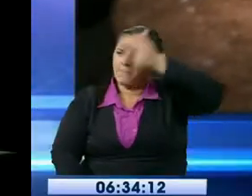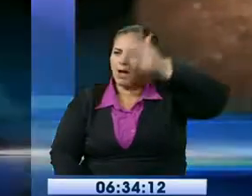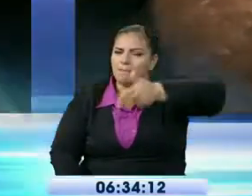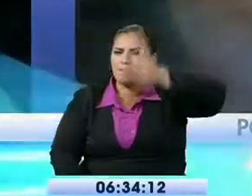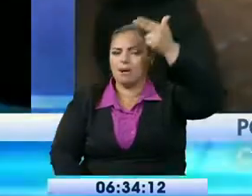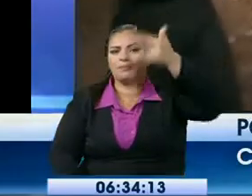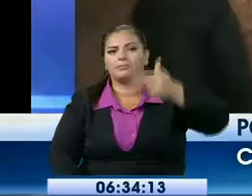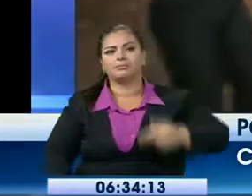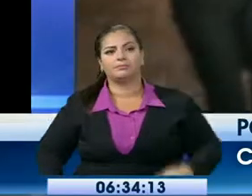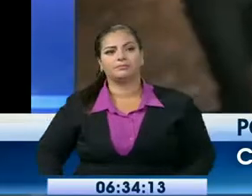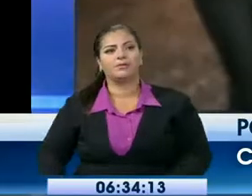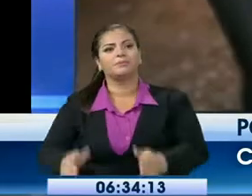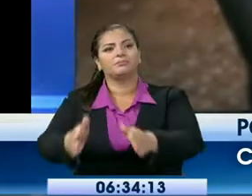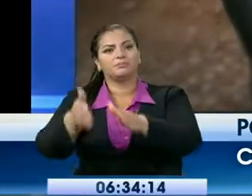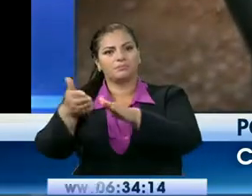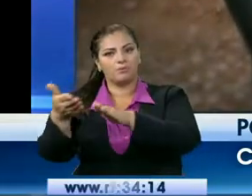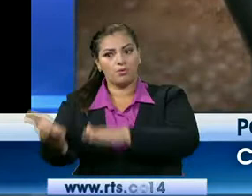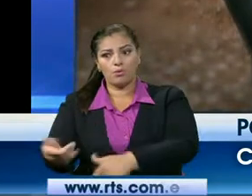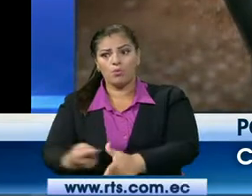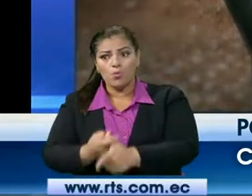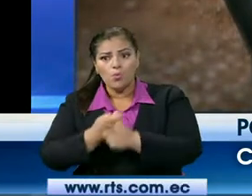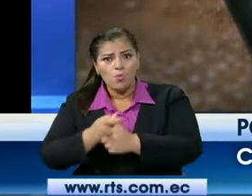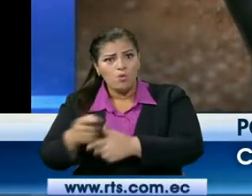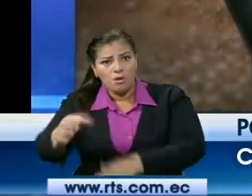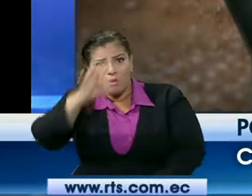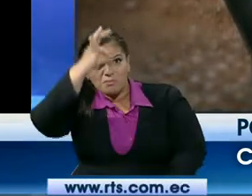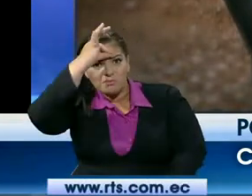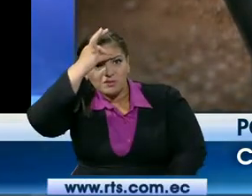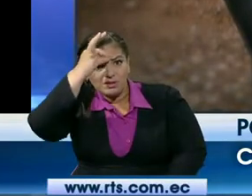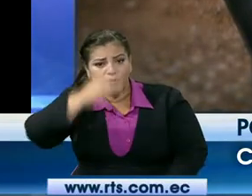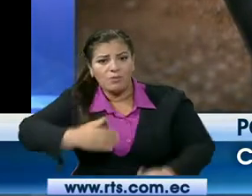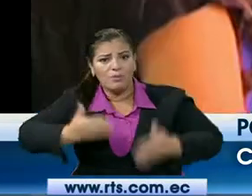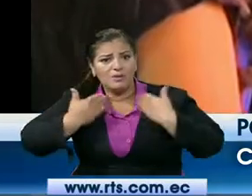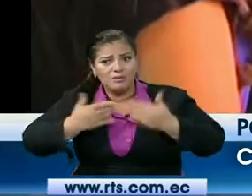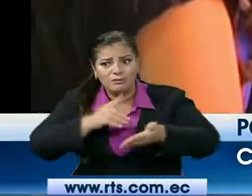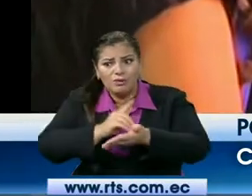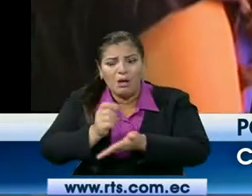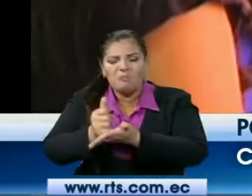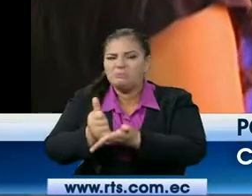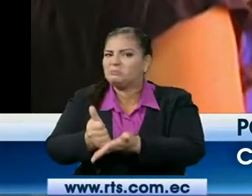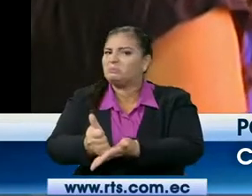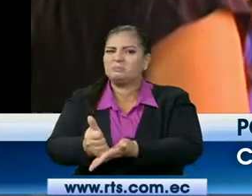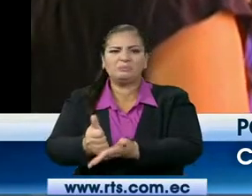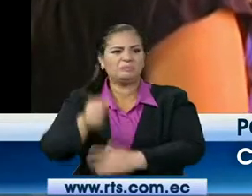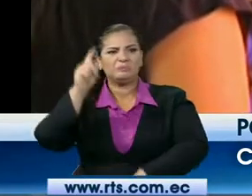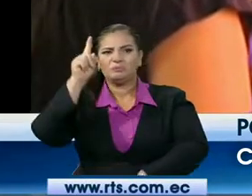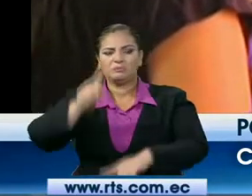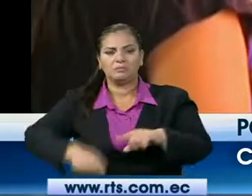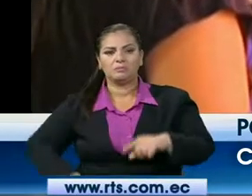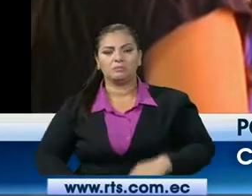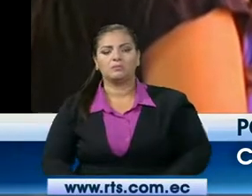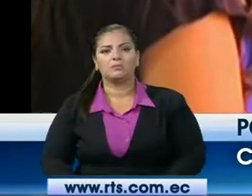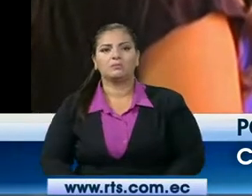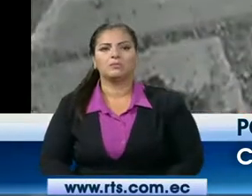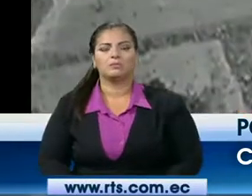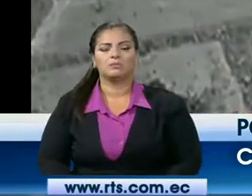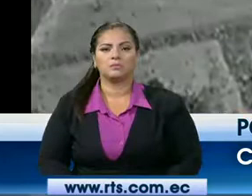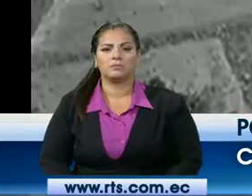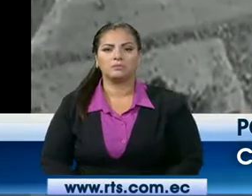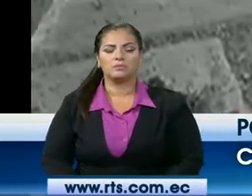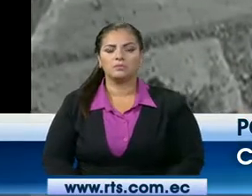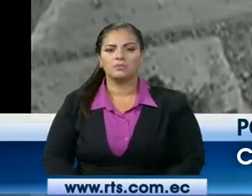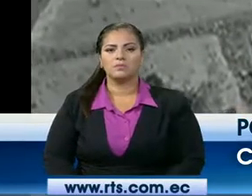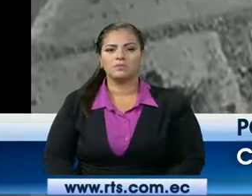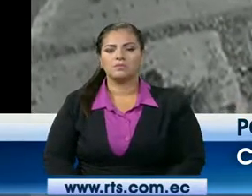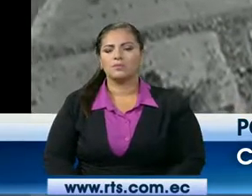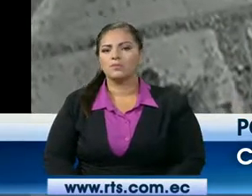No se ha podido todavía aprender al causante del hecho, que está plenamente identificado. La fiscalía también investiga el crimen de un joven de 19 años